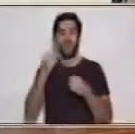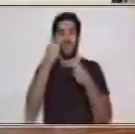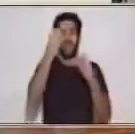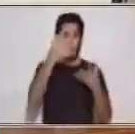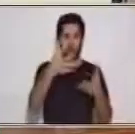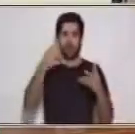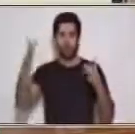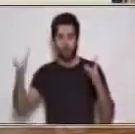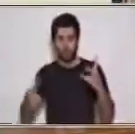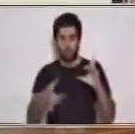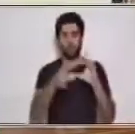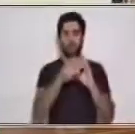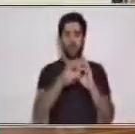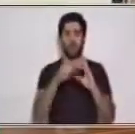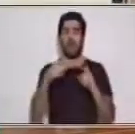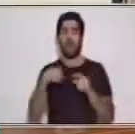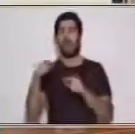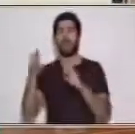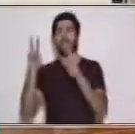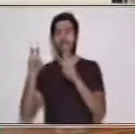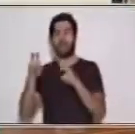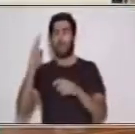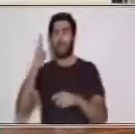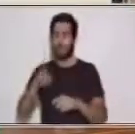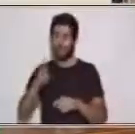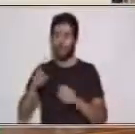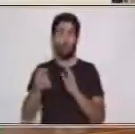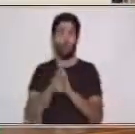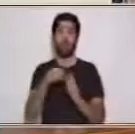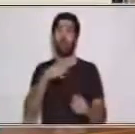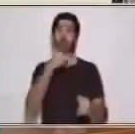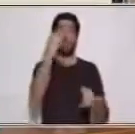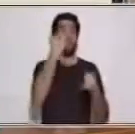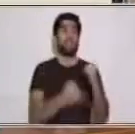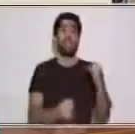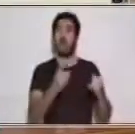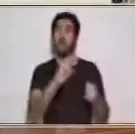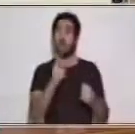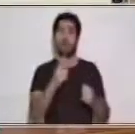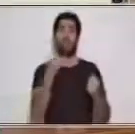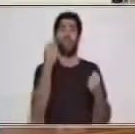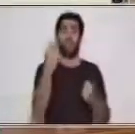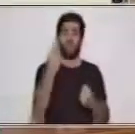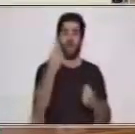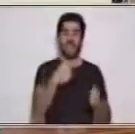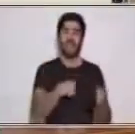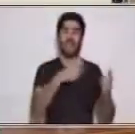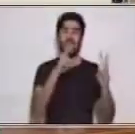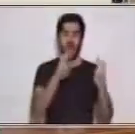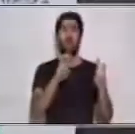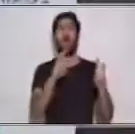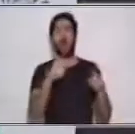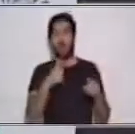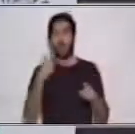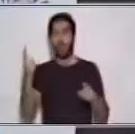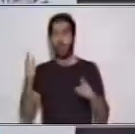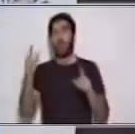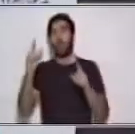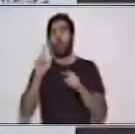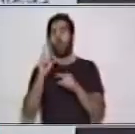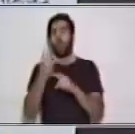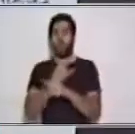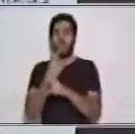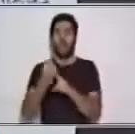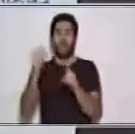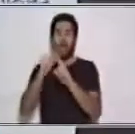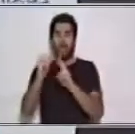información, seguir hablando sobre un tema. O sea, si yo no he terminado y no he concluido, yo utilizo un conector de párrafo para dar